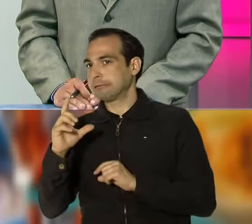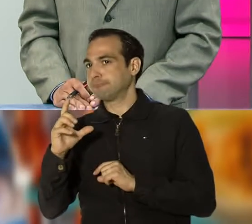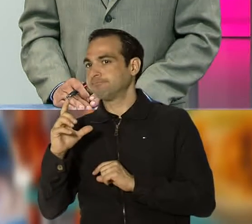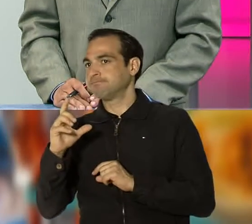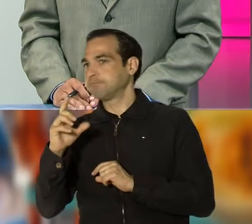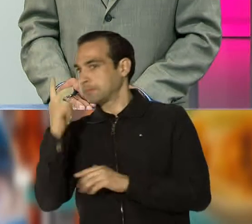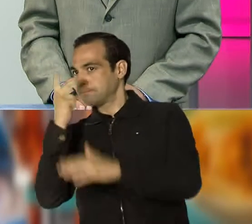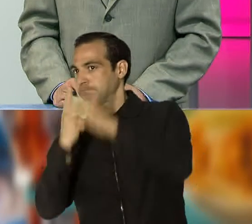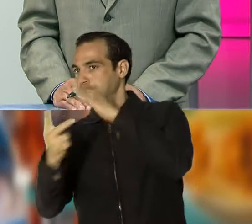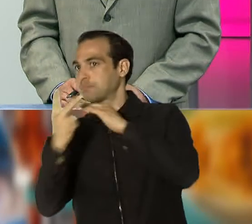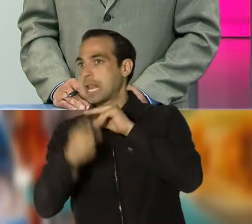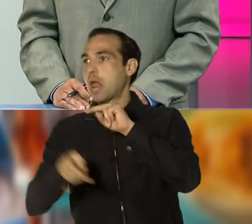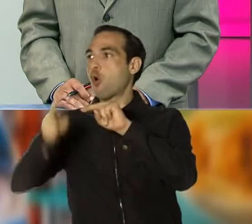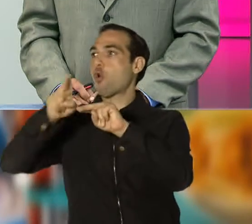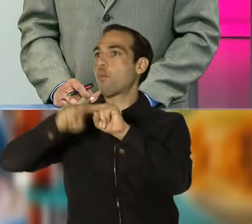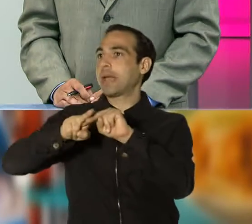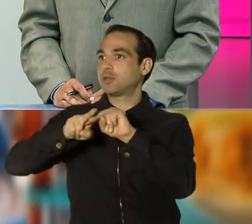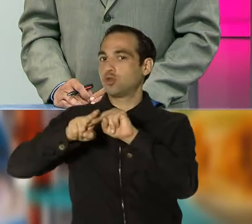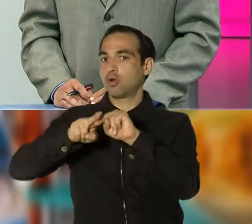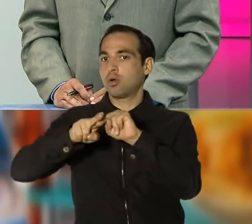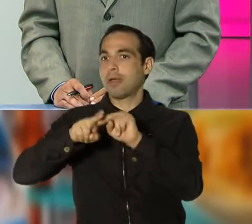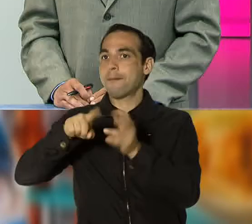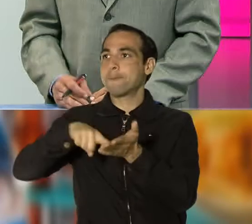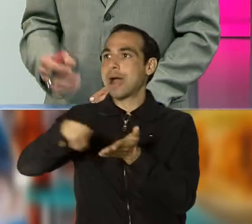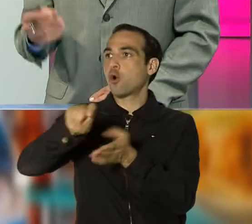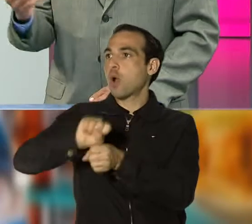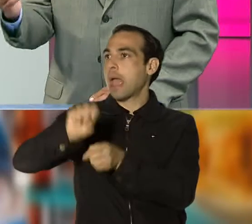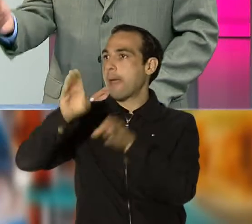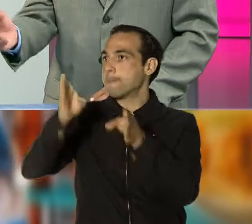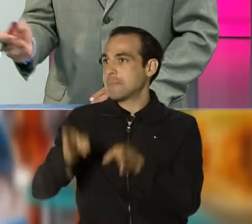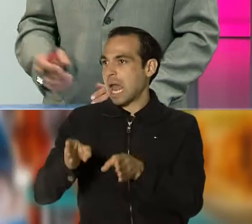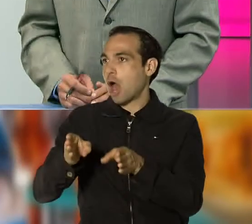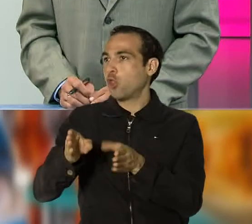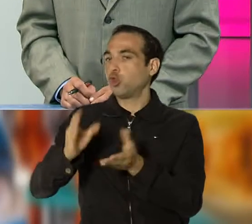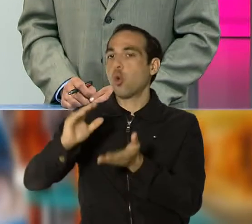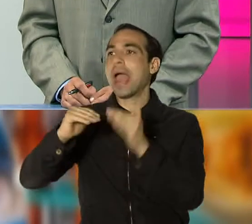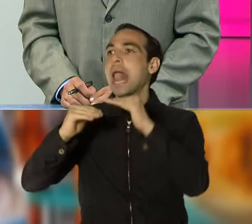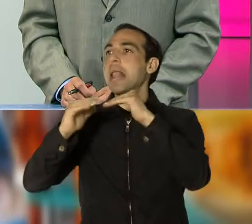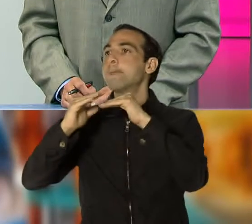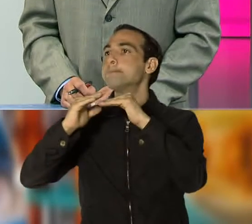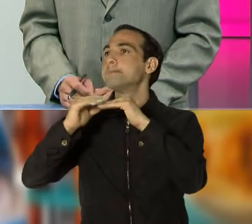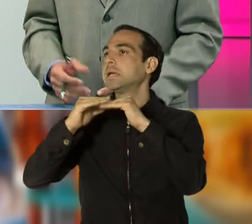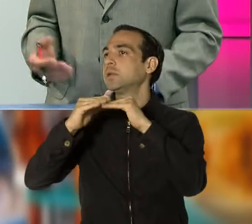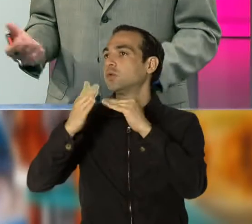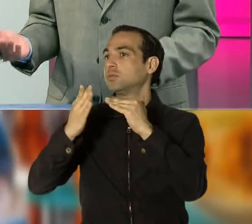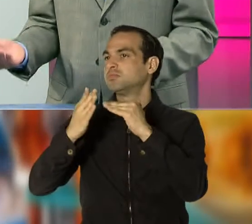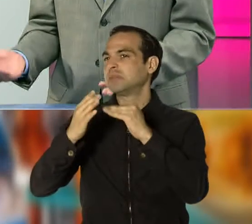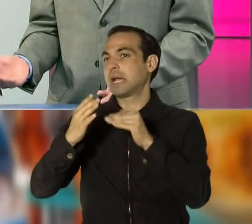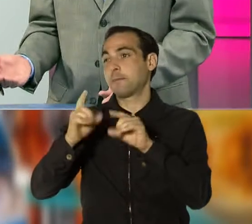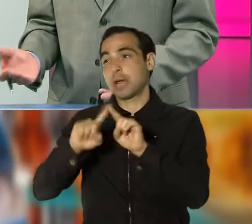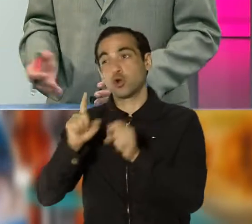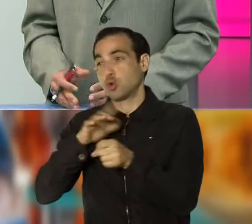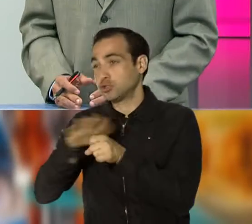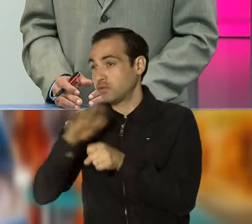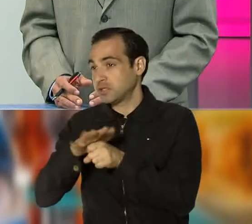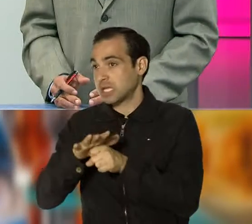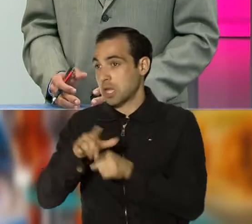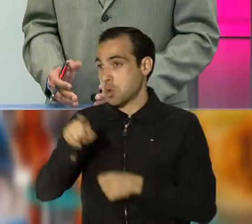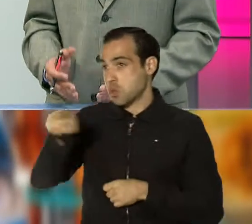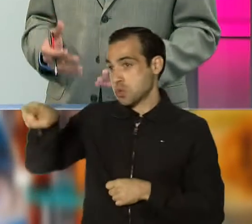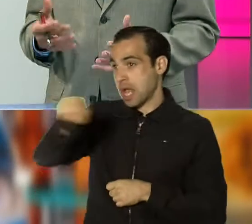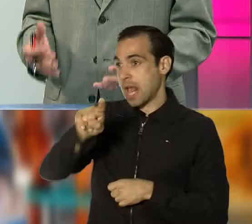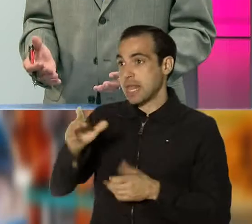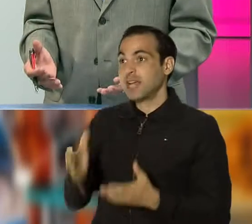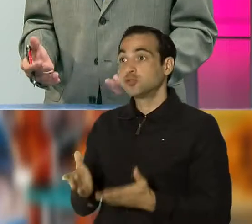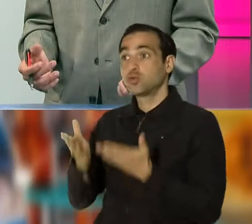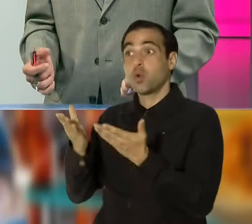de trabajo. No ha sido suficiente. ¿Qué ustedes han podido analizar? ¿Qué puede sugerir para que entonces